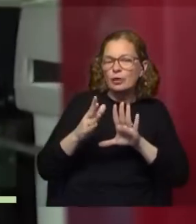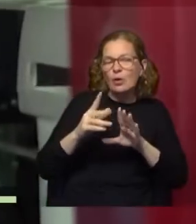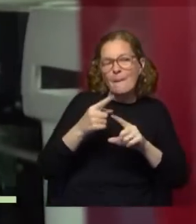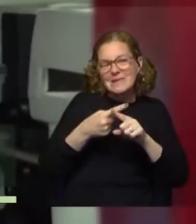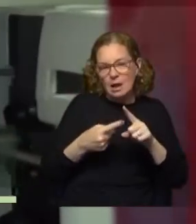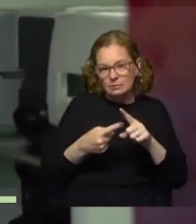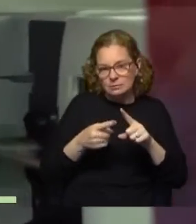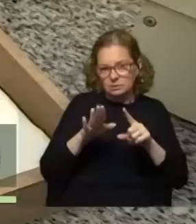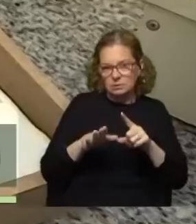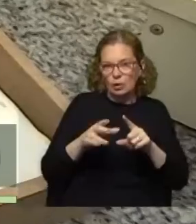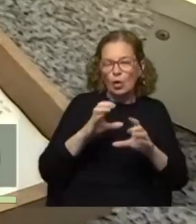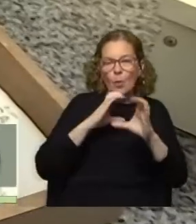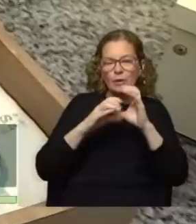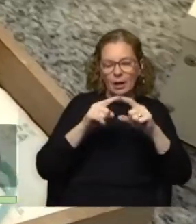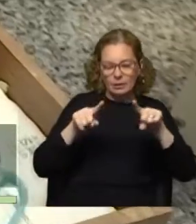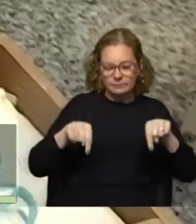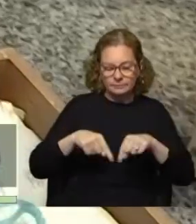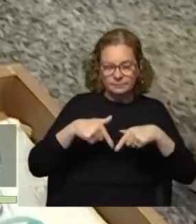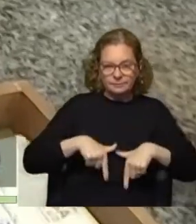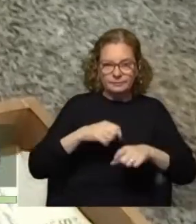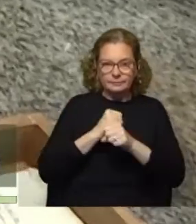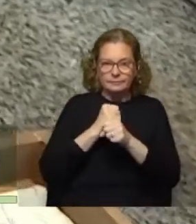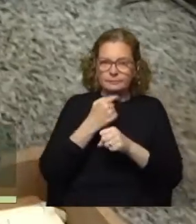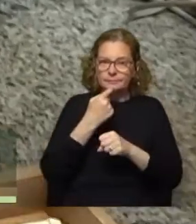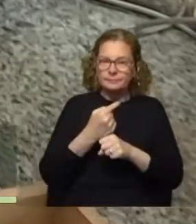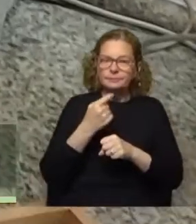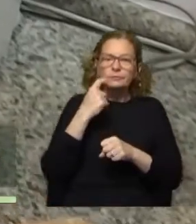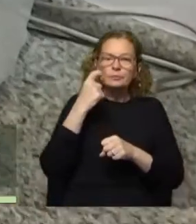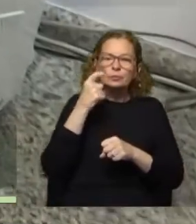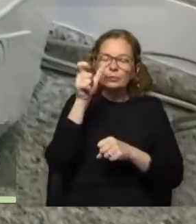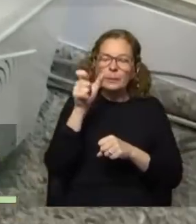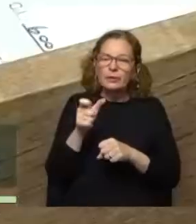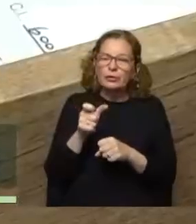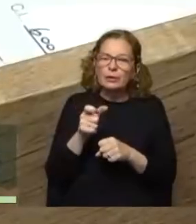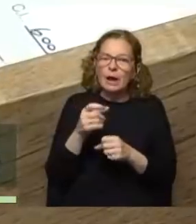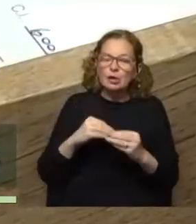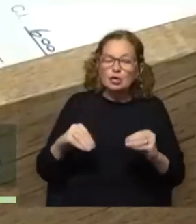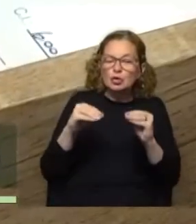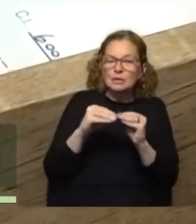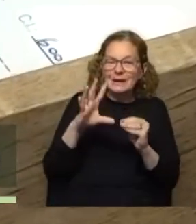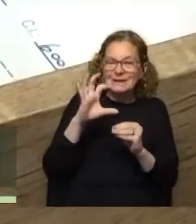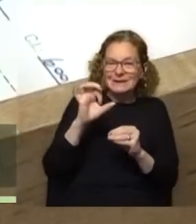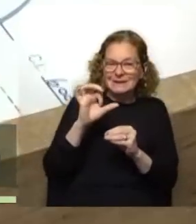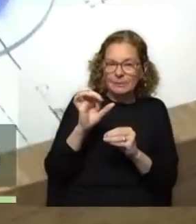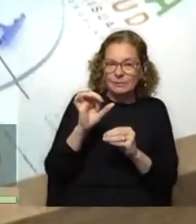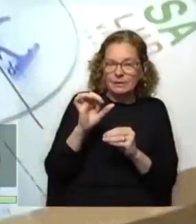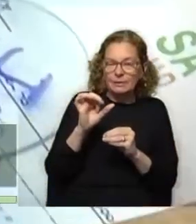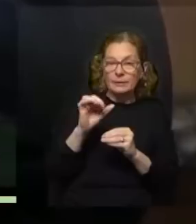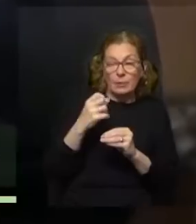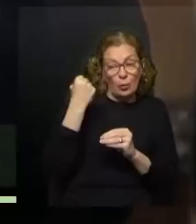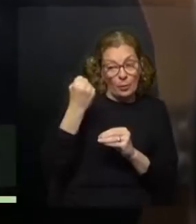parcial un comunicado del Ministerio de trabajo y seguridad social Establece que la cifra de personas en seguro de paro total de septiembre es